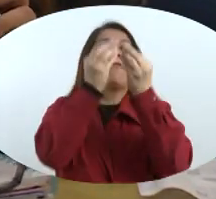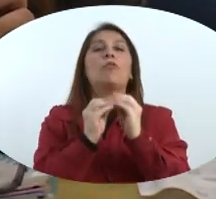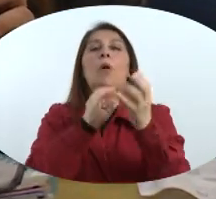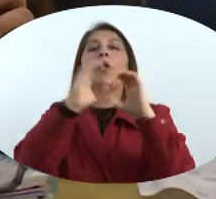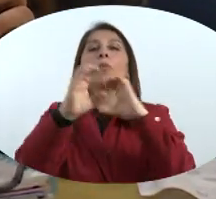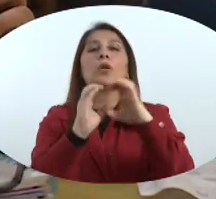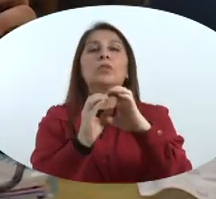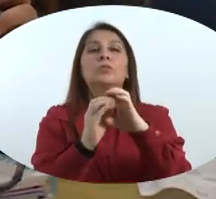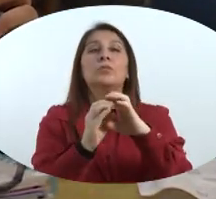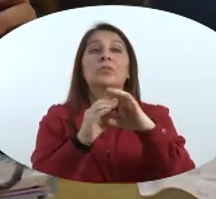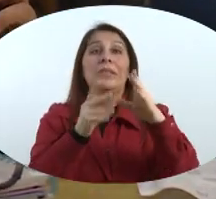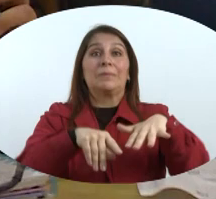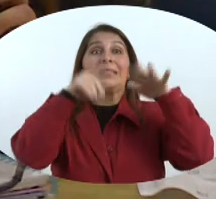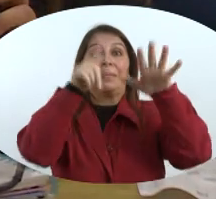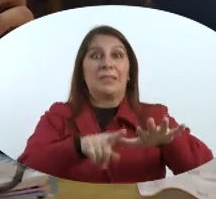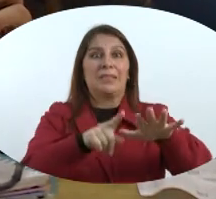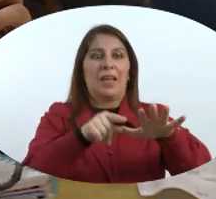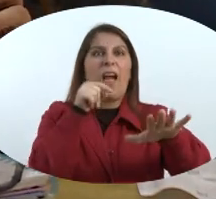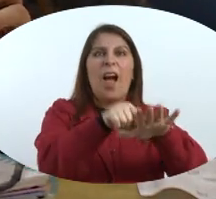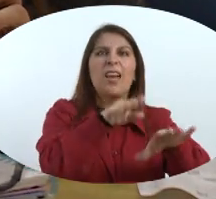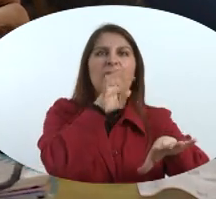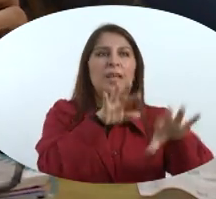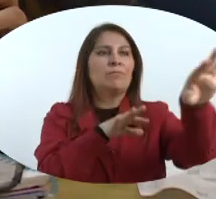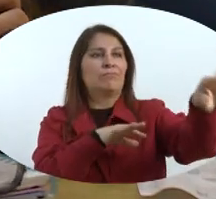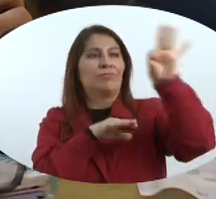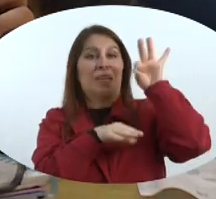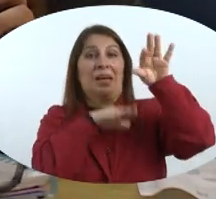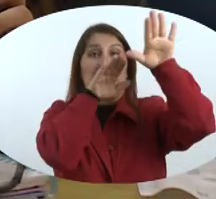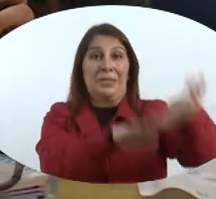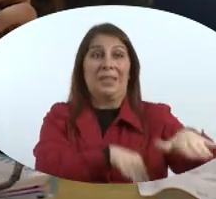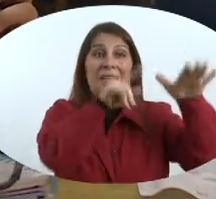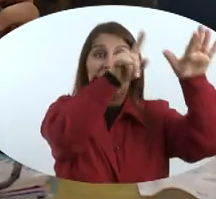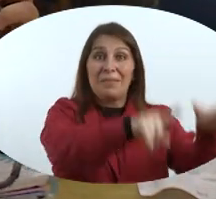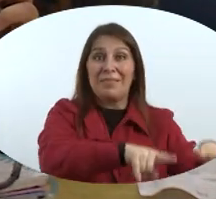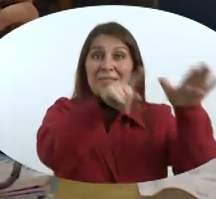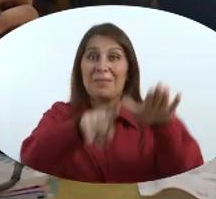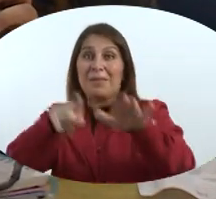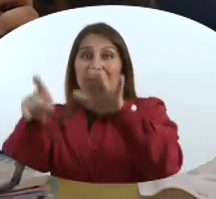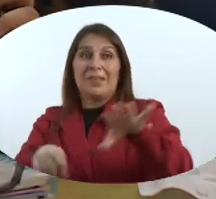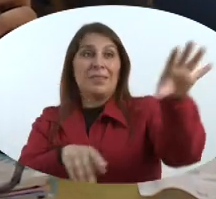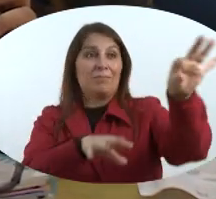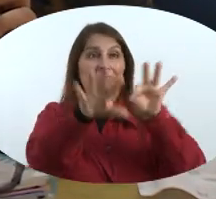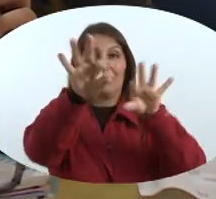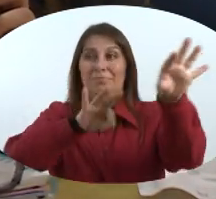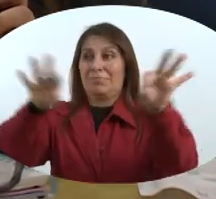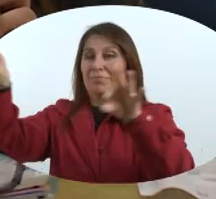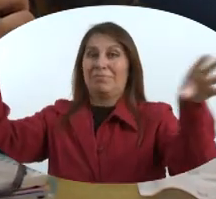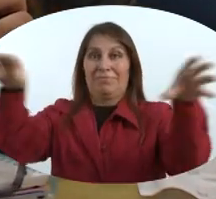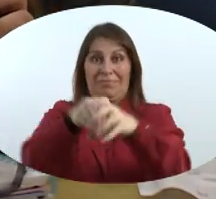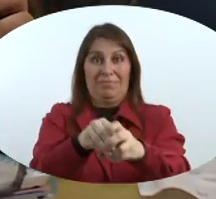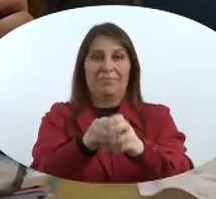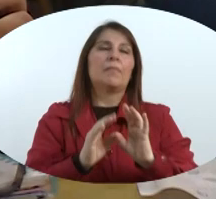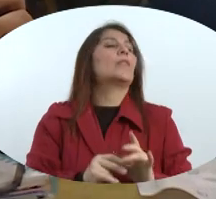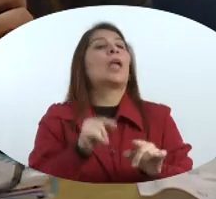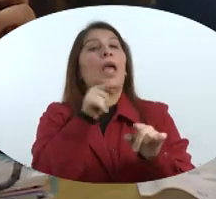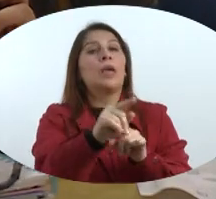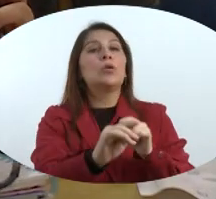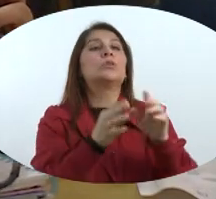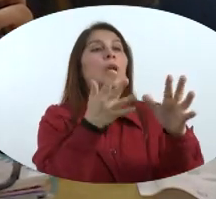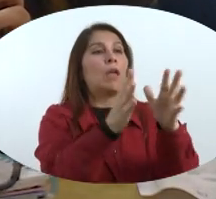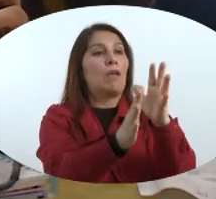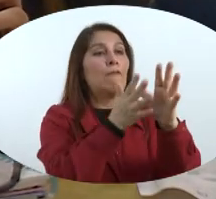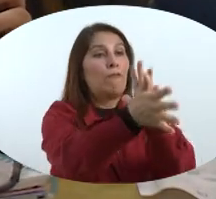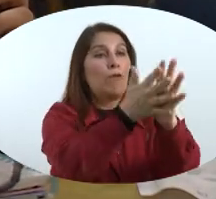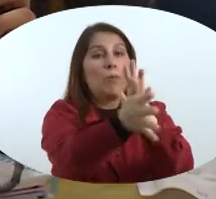por ejemplo el semestre es ese representante quienes solamente está ahí como una figura sino que simplemente debe de verdad bajar información digamos